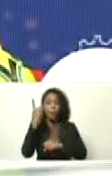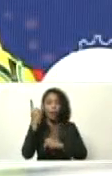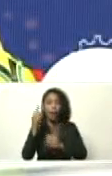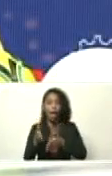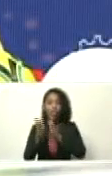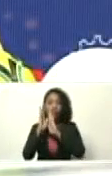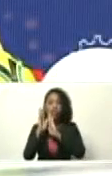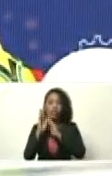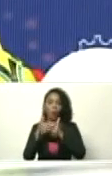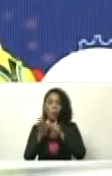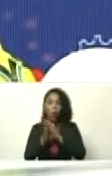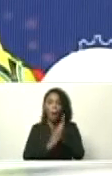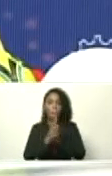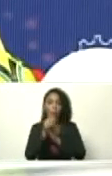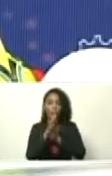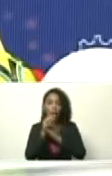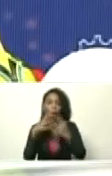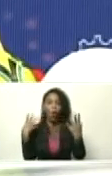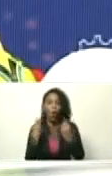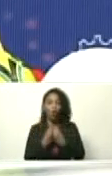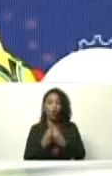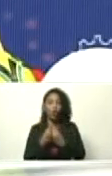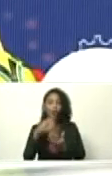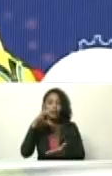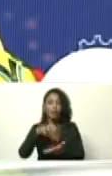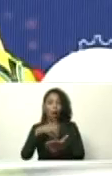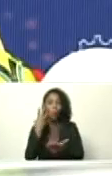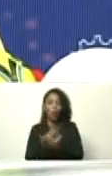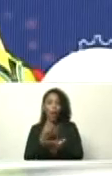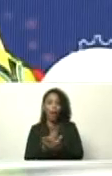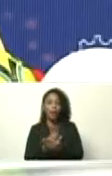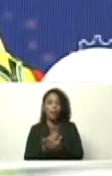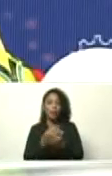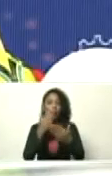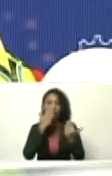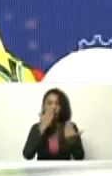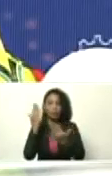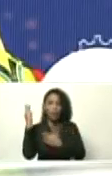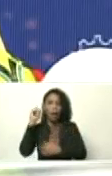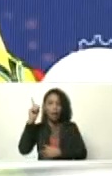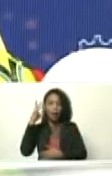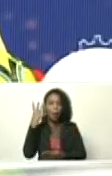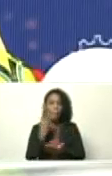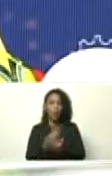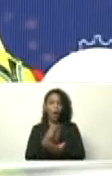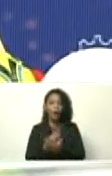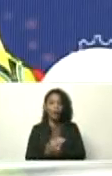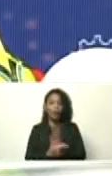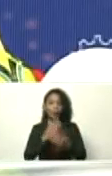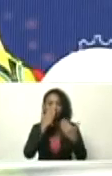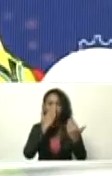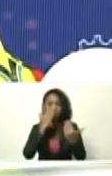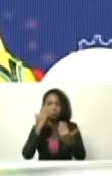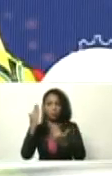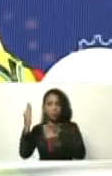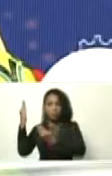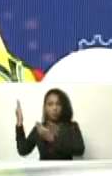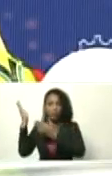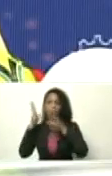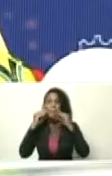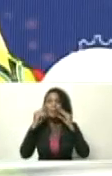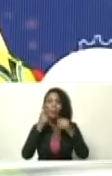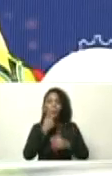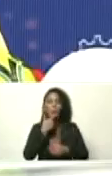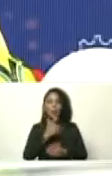de Emprender Juntos del estado Monagas. Allá en Maturín, vamos a ver esta experiencia tan